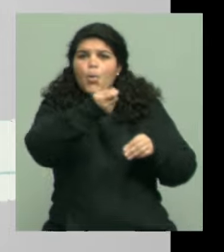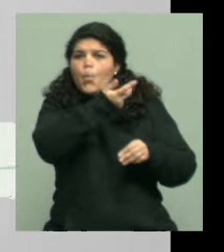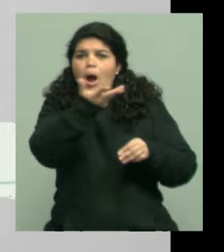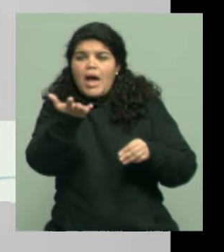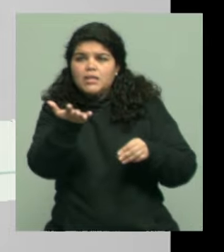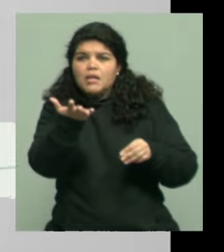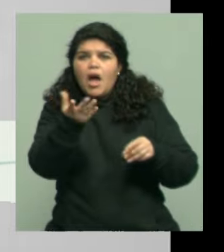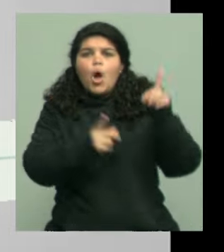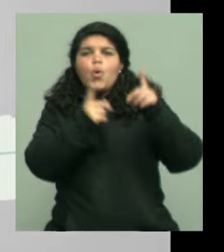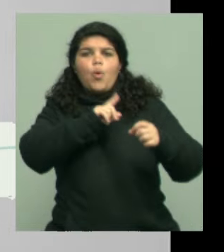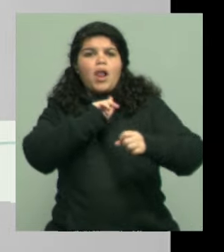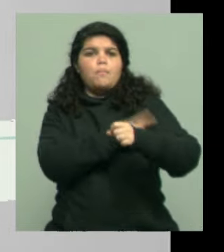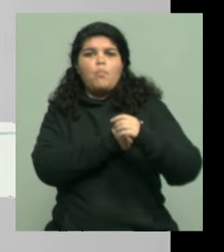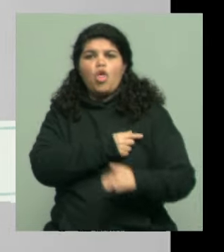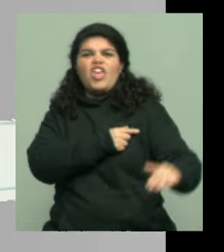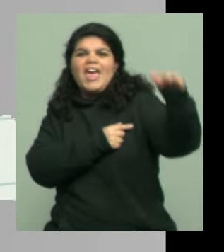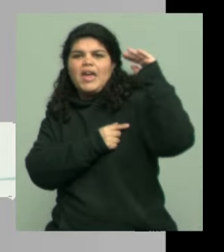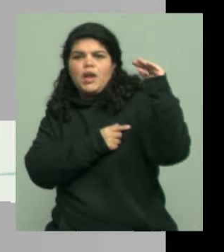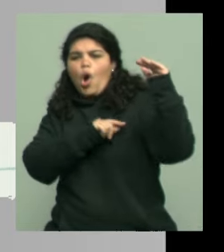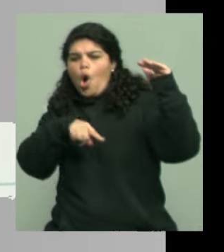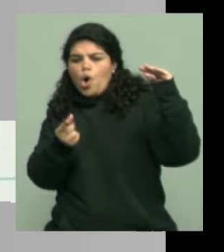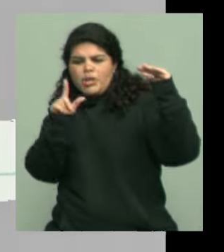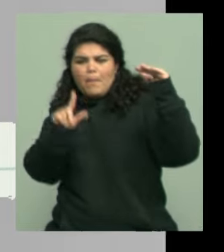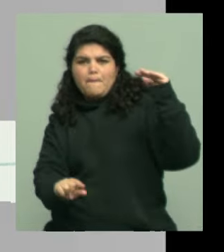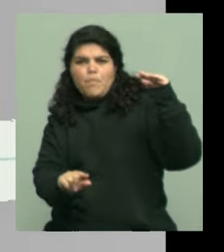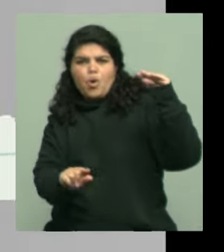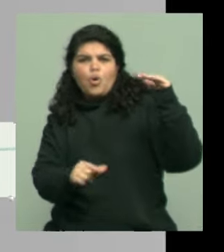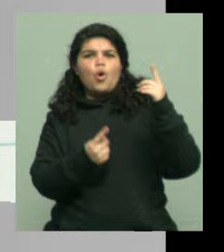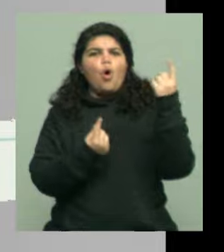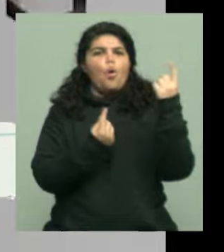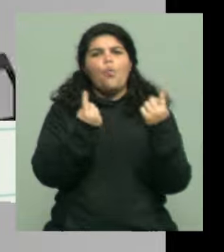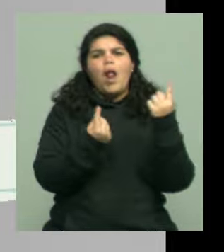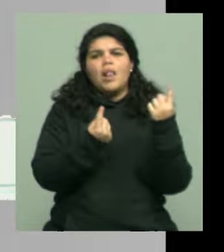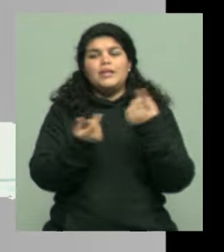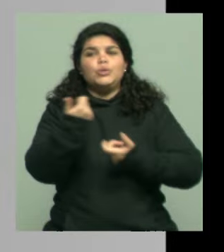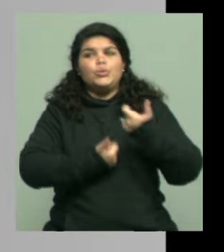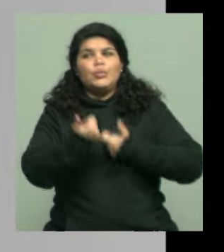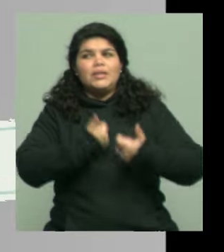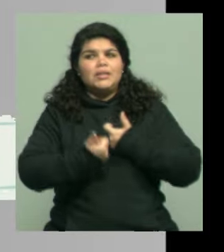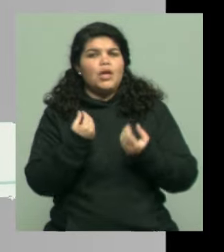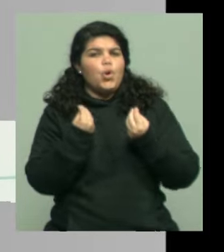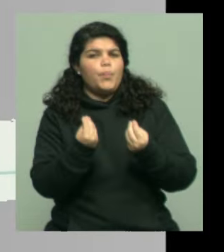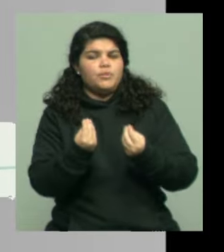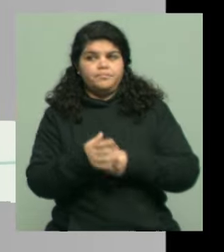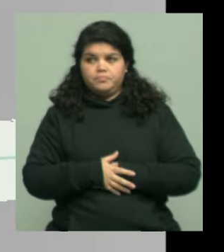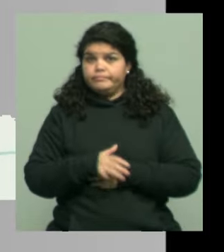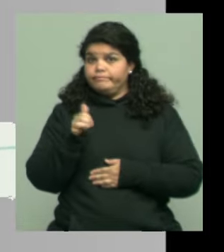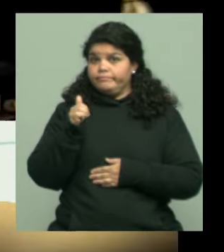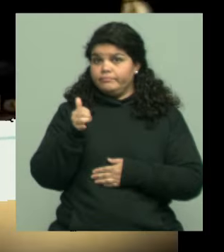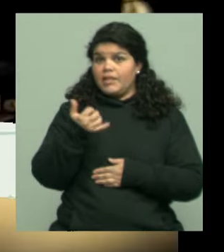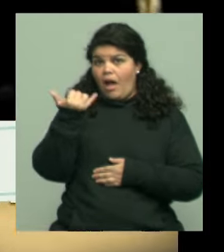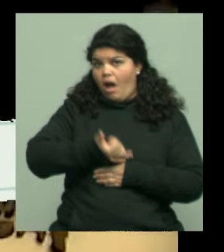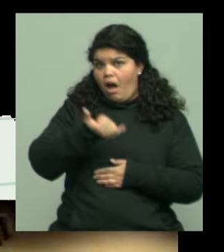poder sobre otras, no sé cómo sería la definición exacta. Genial, genial. Sí, sí, existen las dos